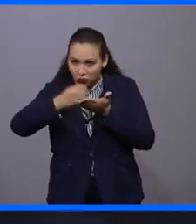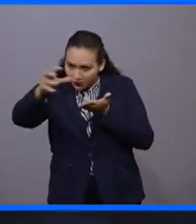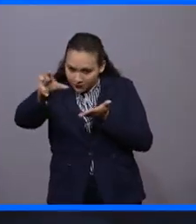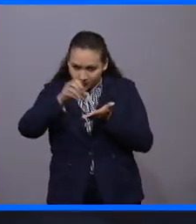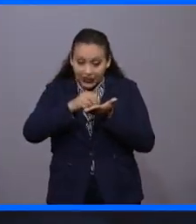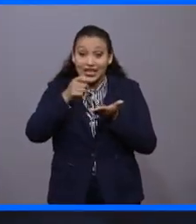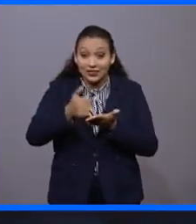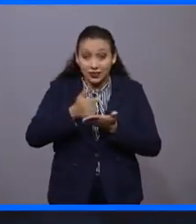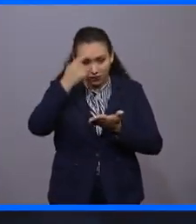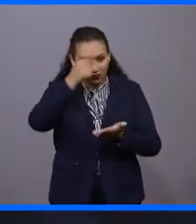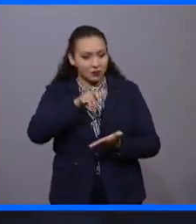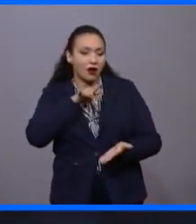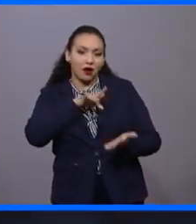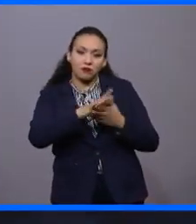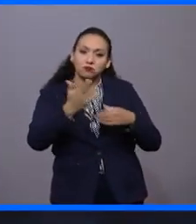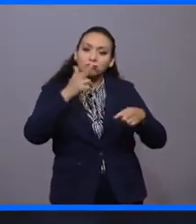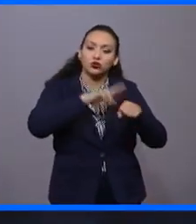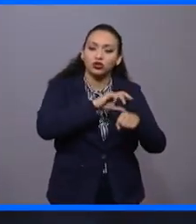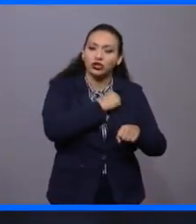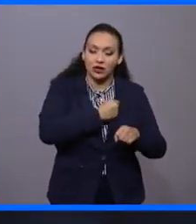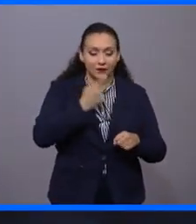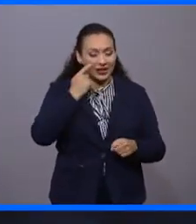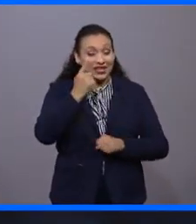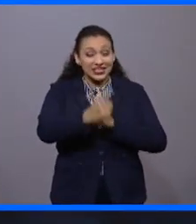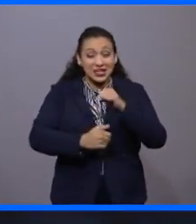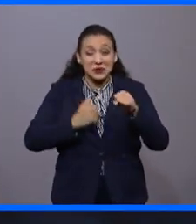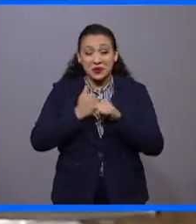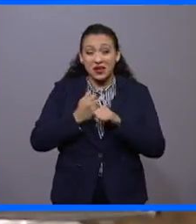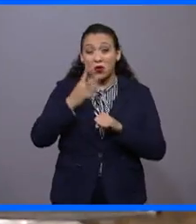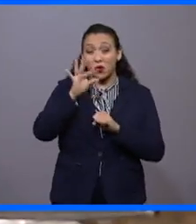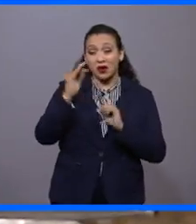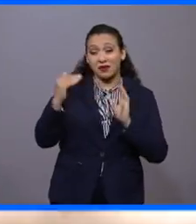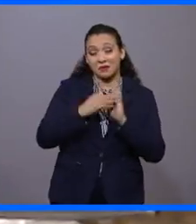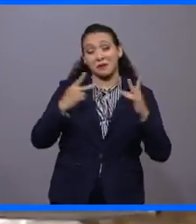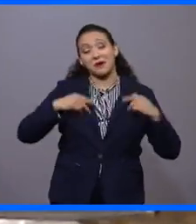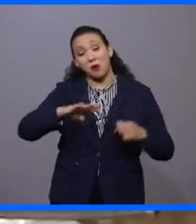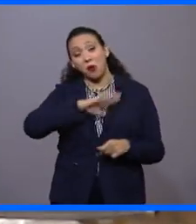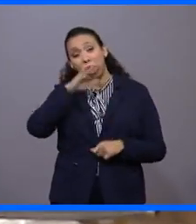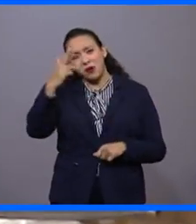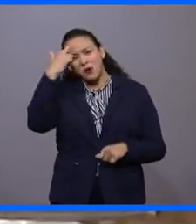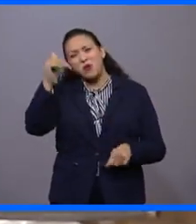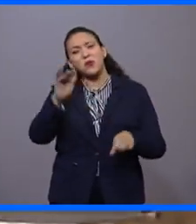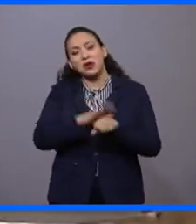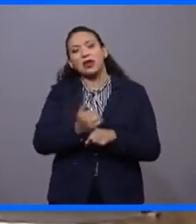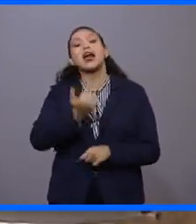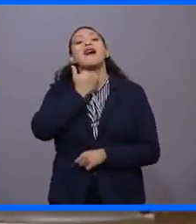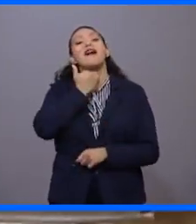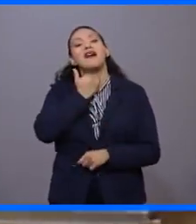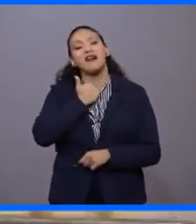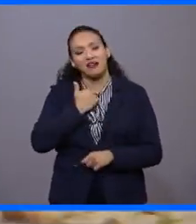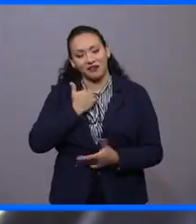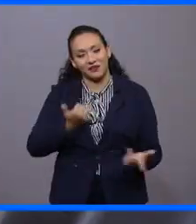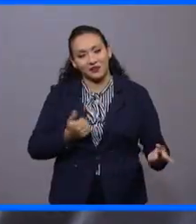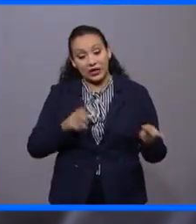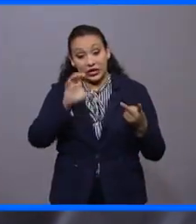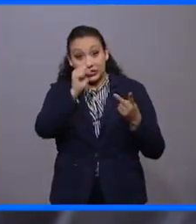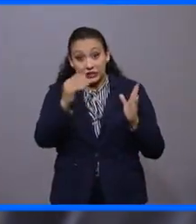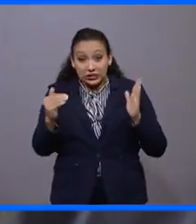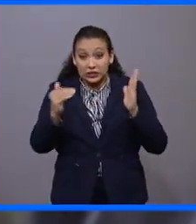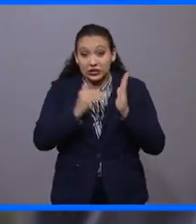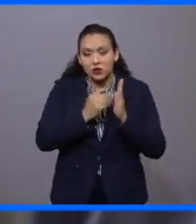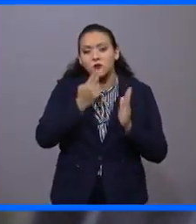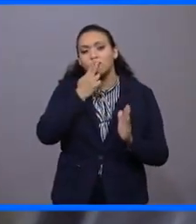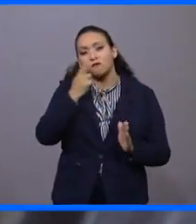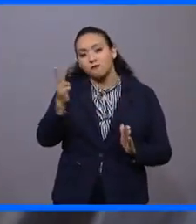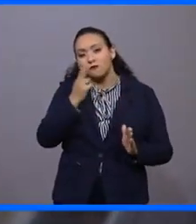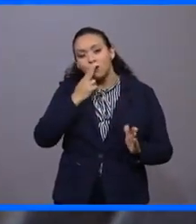de Salud Pública señaló que cada año mueren 40,000 personas a causa del consumo de alcohol y 60,000 por el